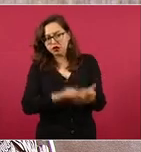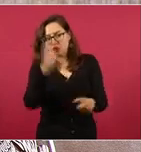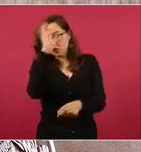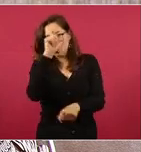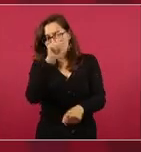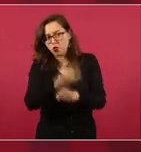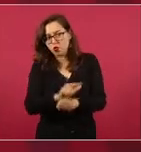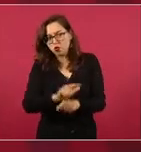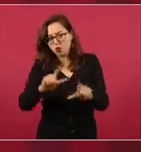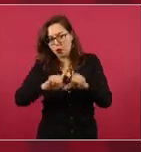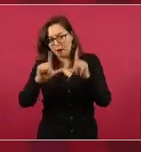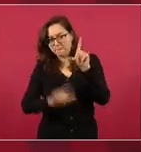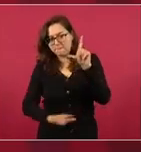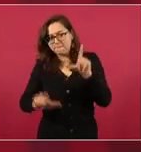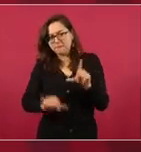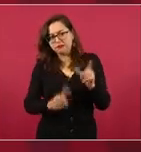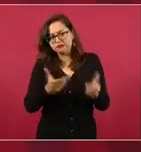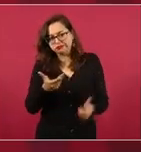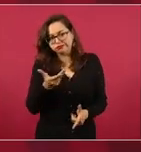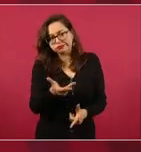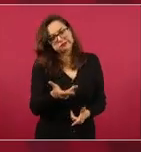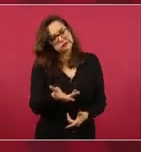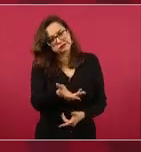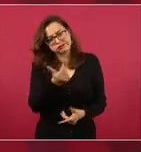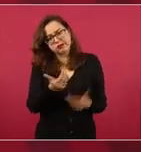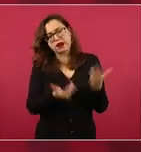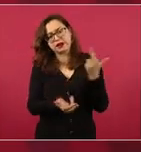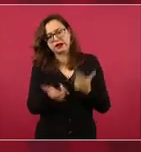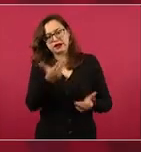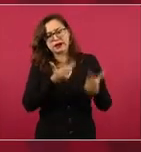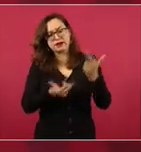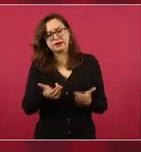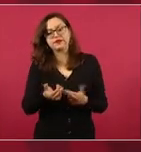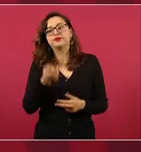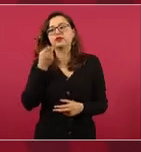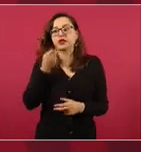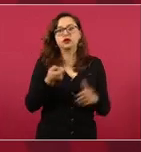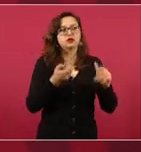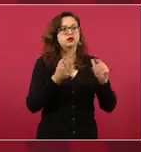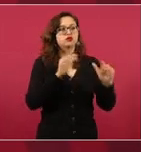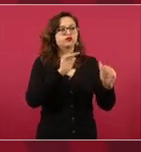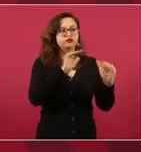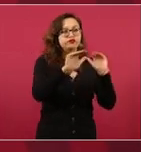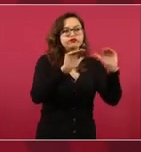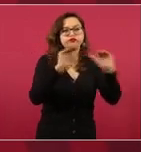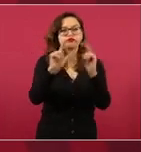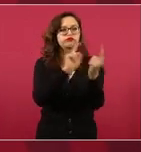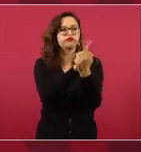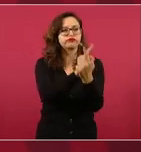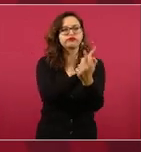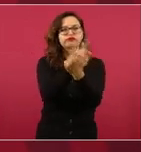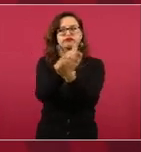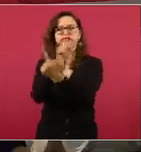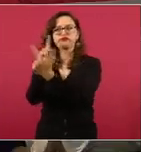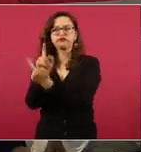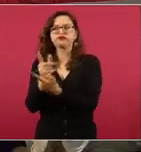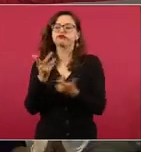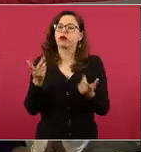de recuperarlo a México es el esfuerzo extraordinario que estamos haciendo. ¿Por qué recuperarlo?